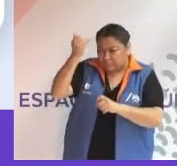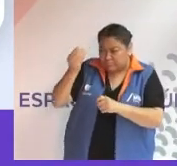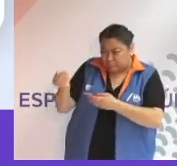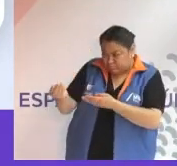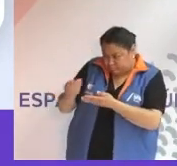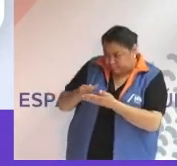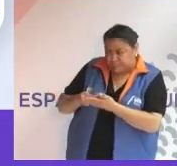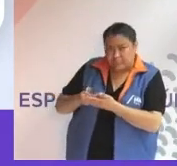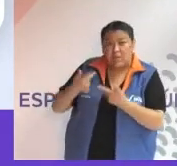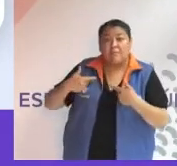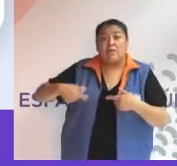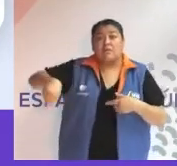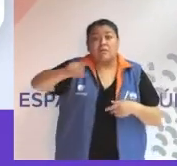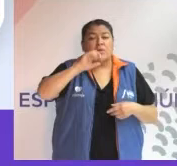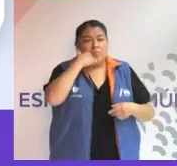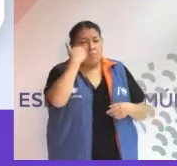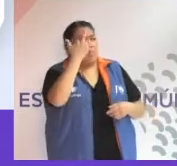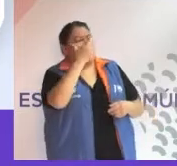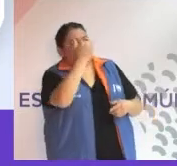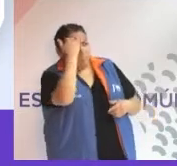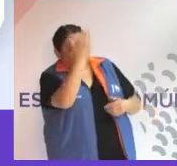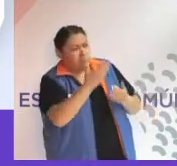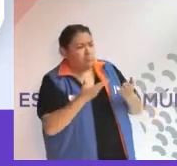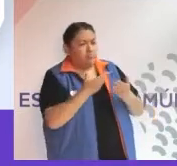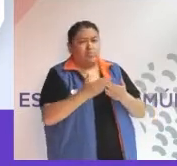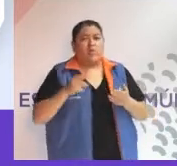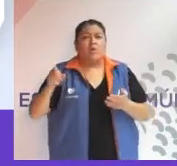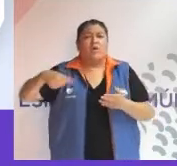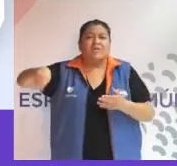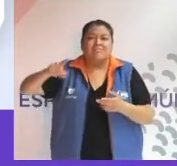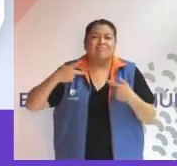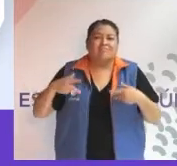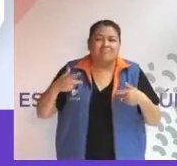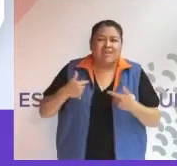los voluntarios también hagan más que sacar copias